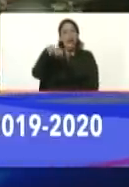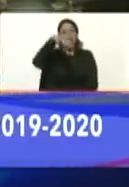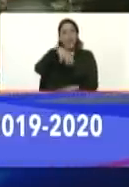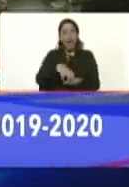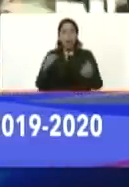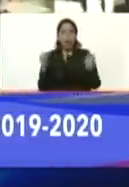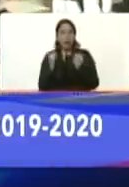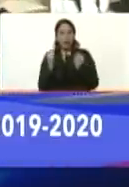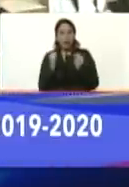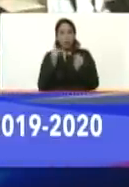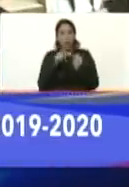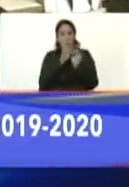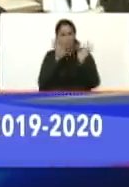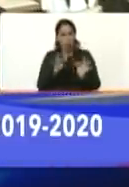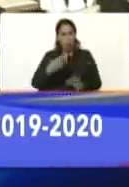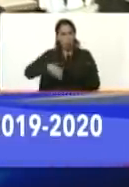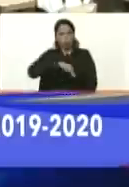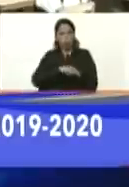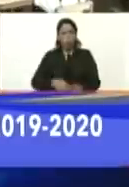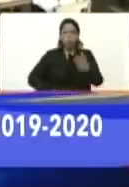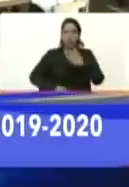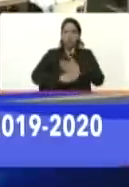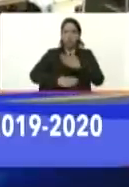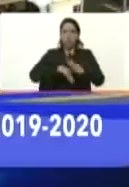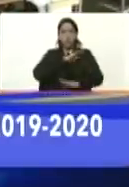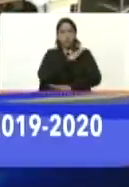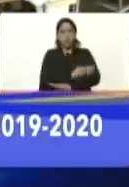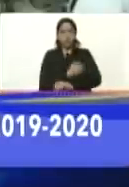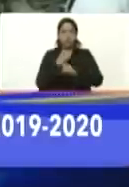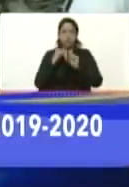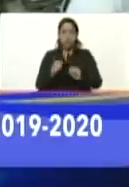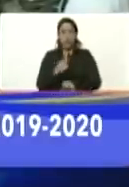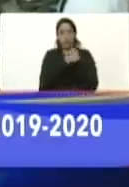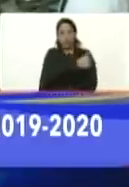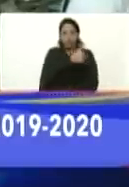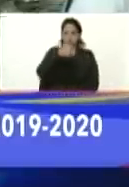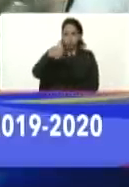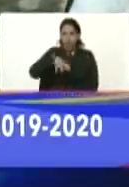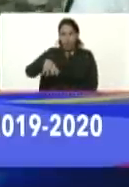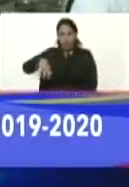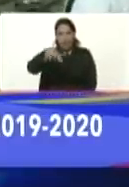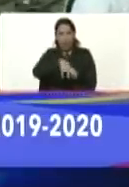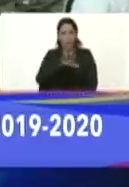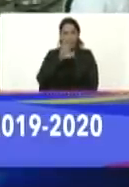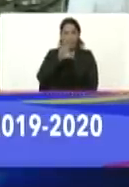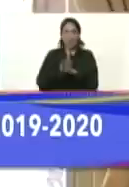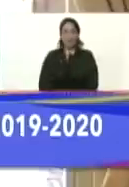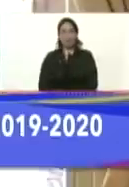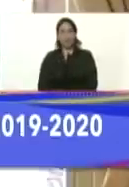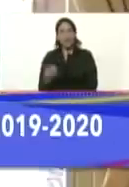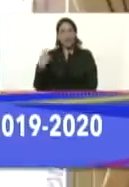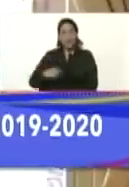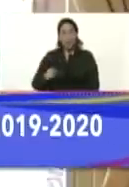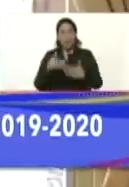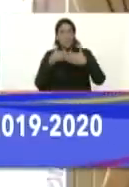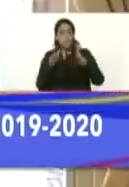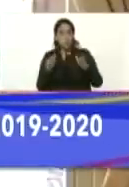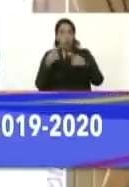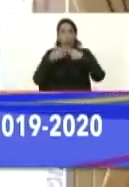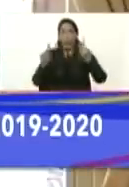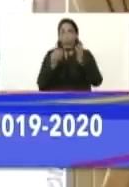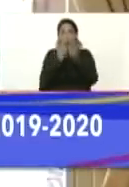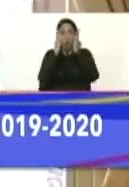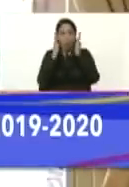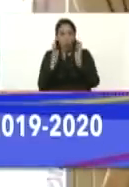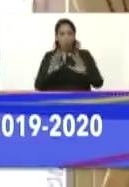manera que podamos llegar con mayor fuerza a cada una de las entidades del país tenemos la inauguración de otra escuela